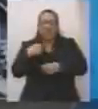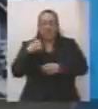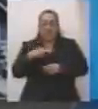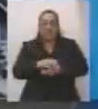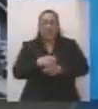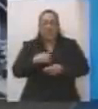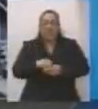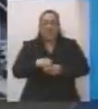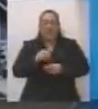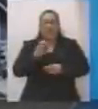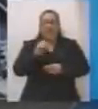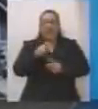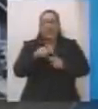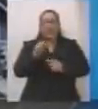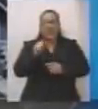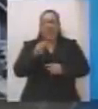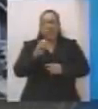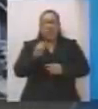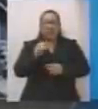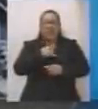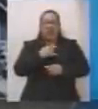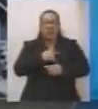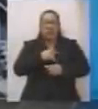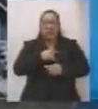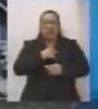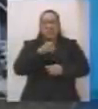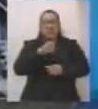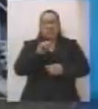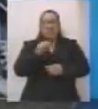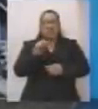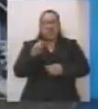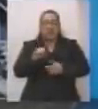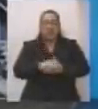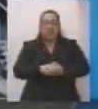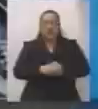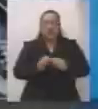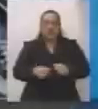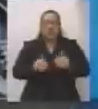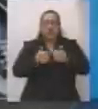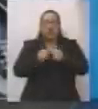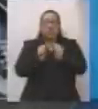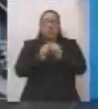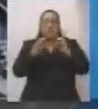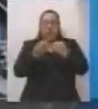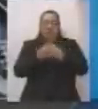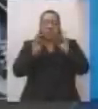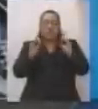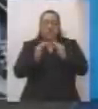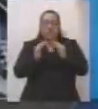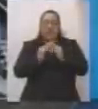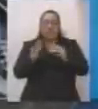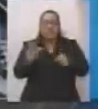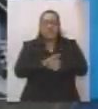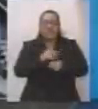Sociales en la Cátedra Albert Hirschman de la Universidad de Princeton y vive con su familia en la misma casa que